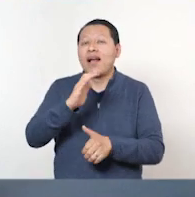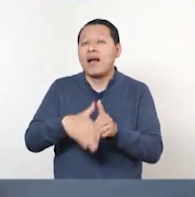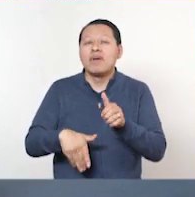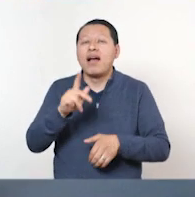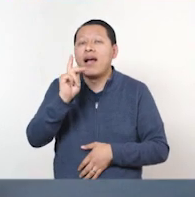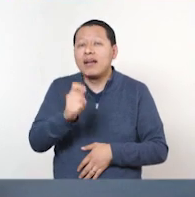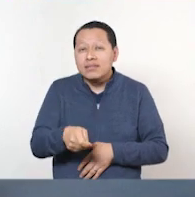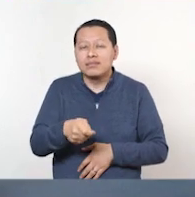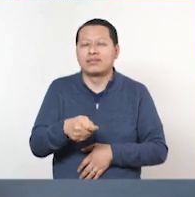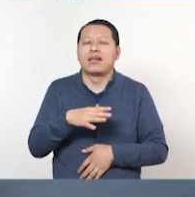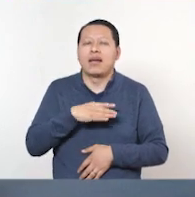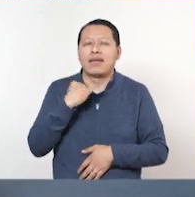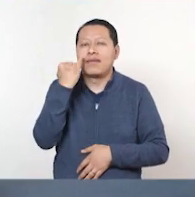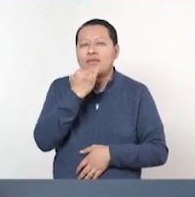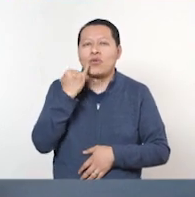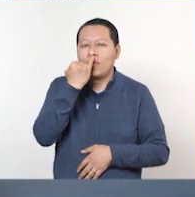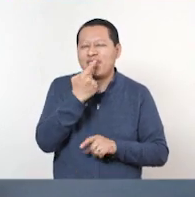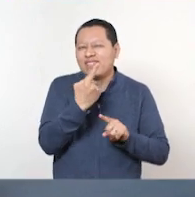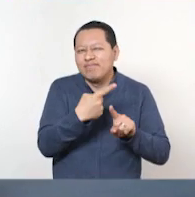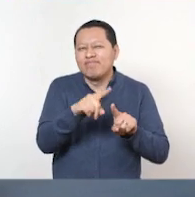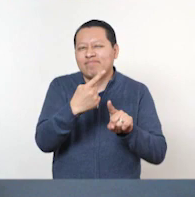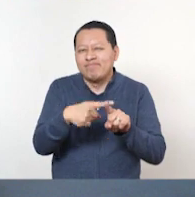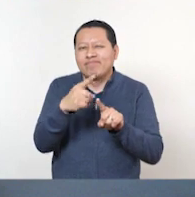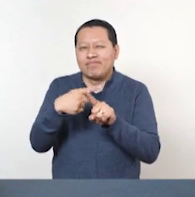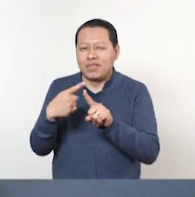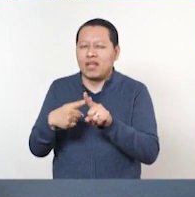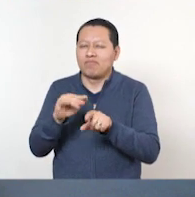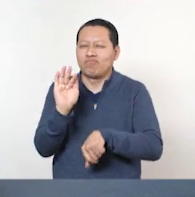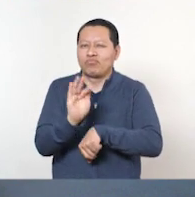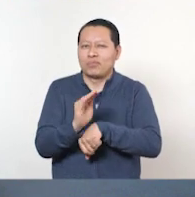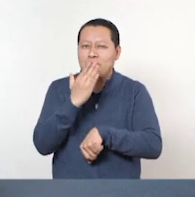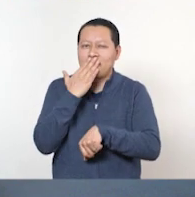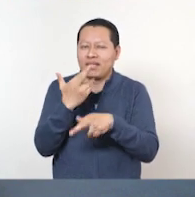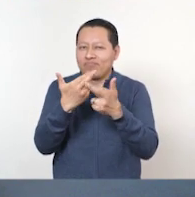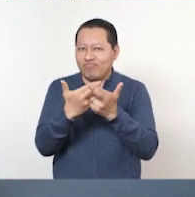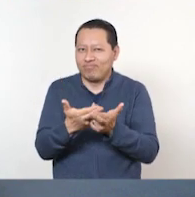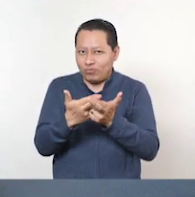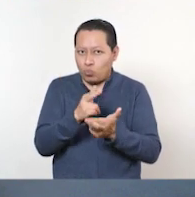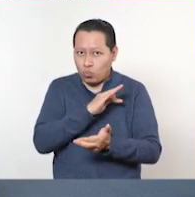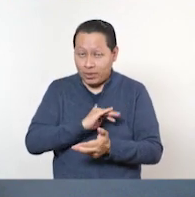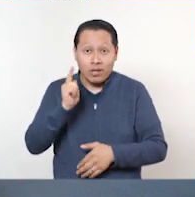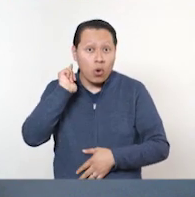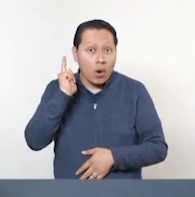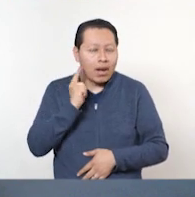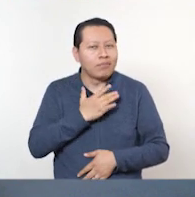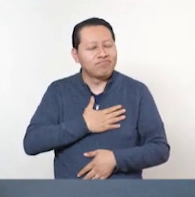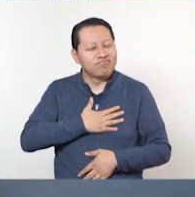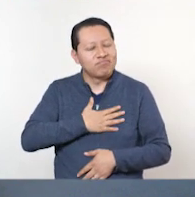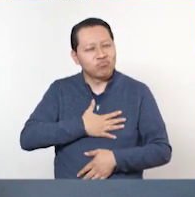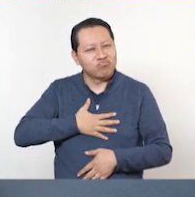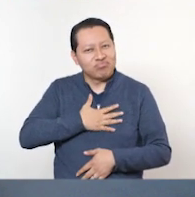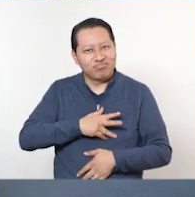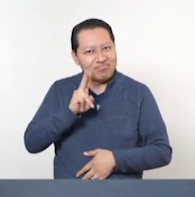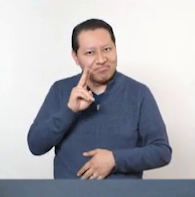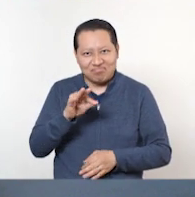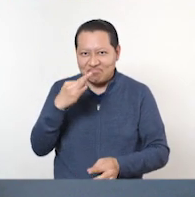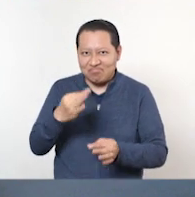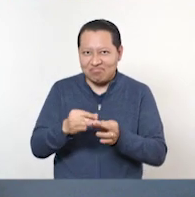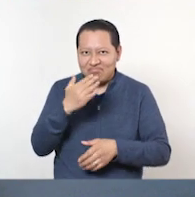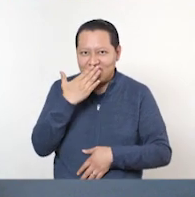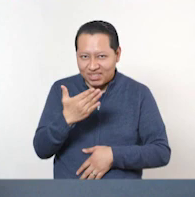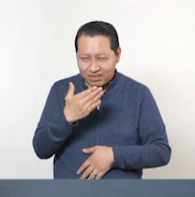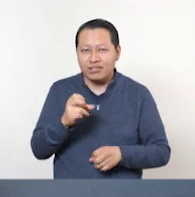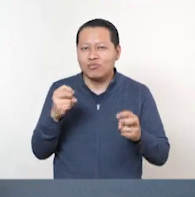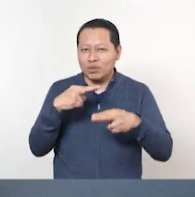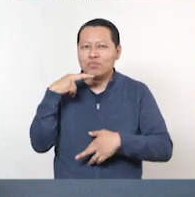aquí terminamos con diversidad de lenguas que nos enriquecen. Espero lo hayan disfrutado tanto como nosotros.